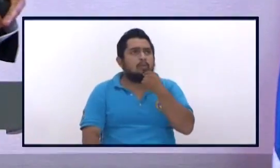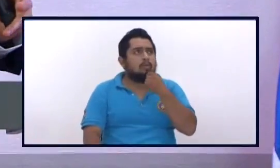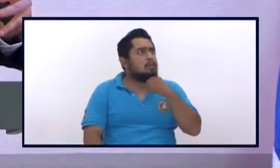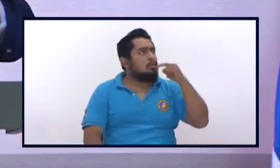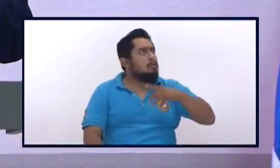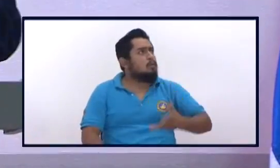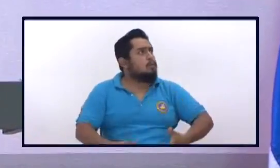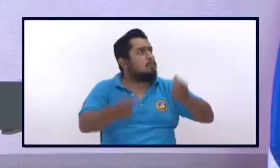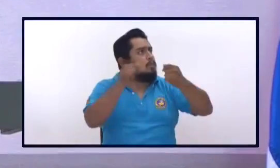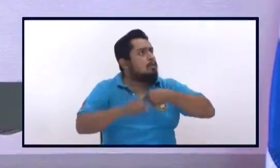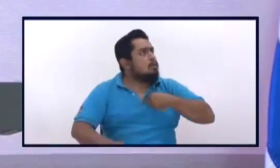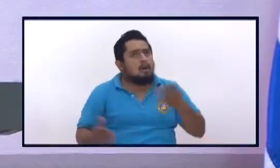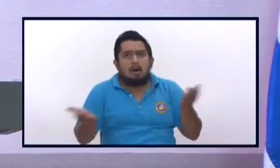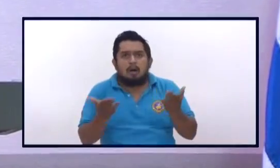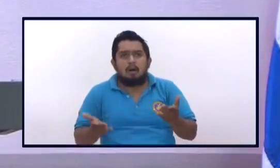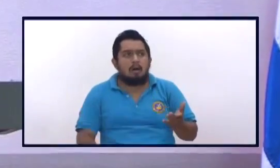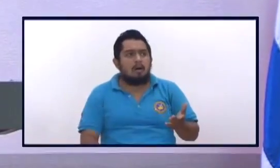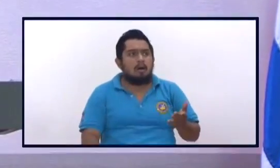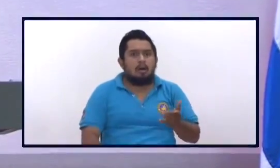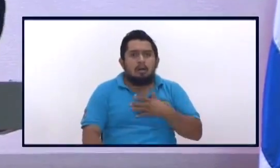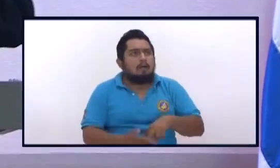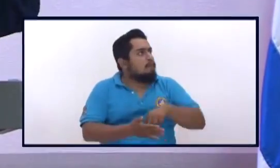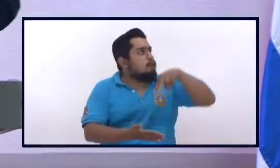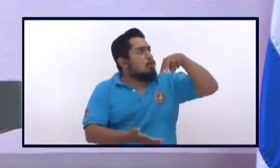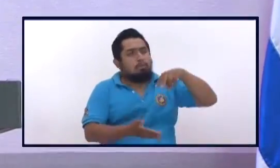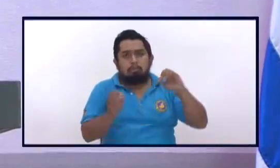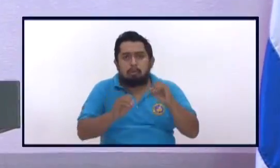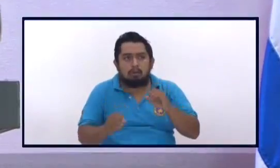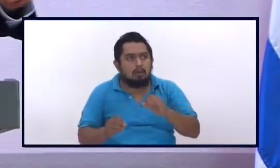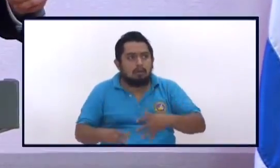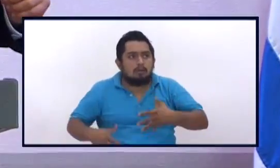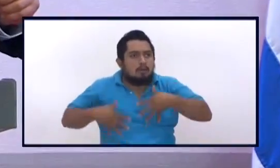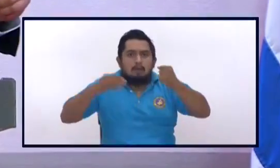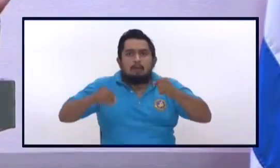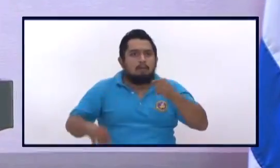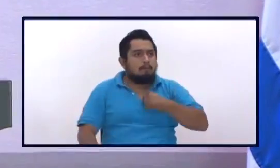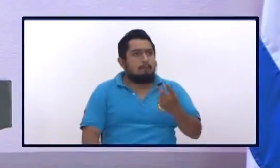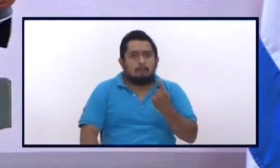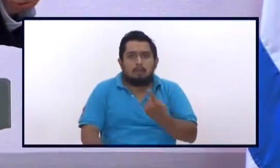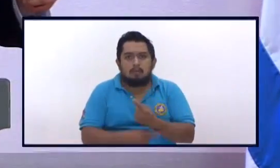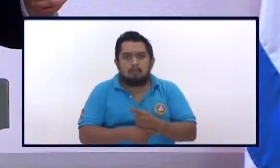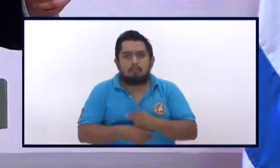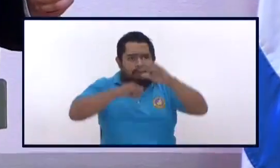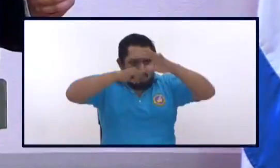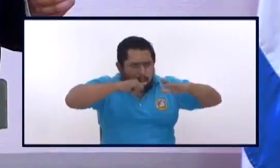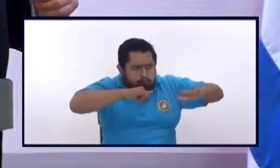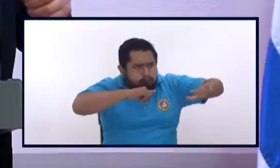este la trompeta y yo hermano no me elevaba nada no no sentía que hoy va para ningún lado y seguía